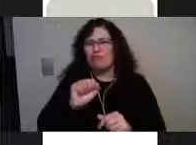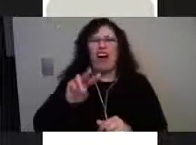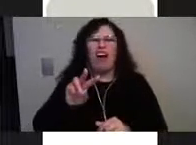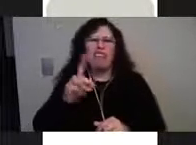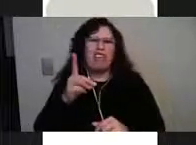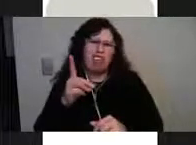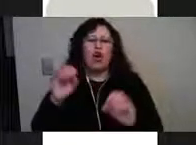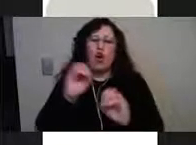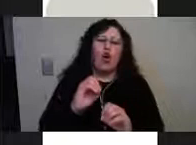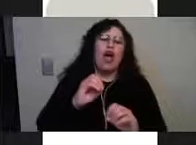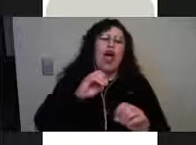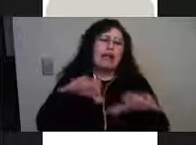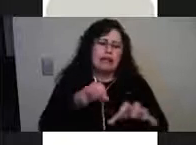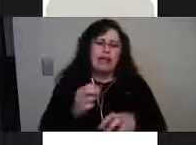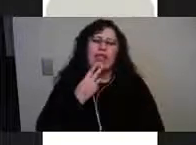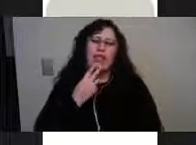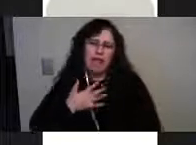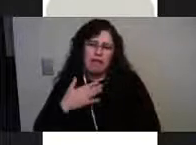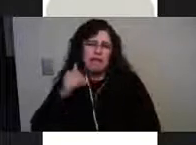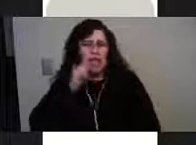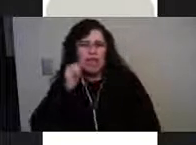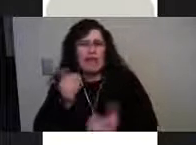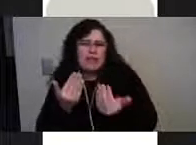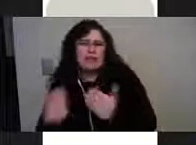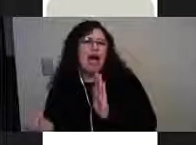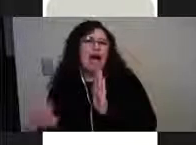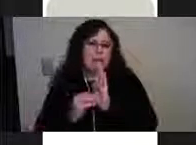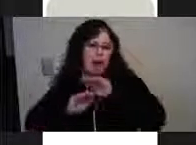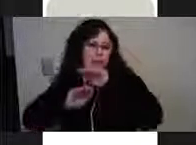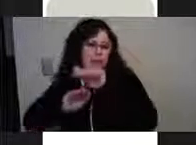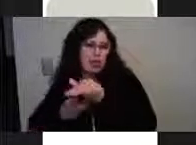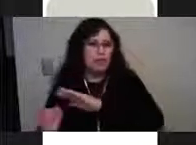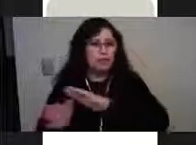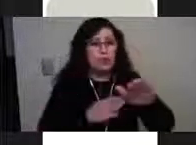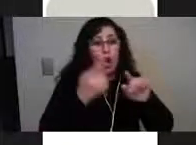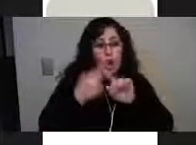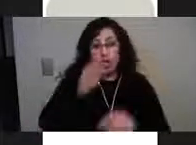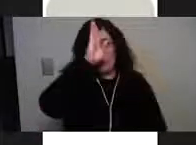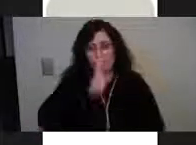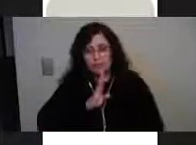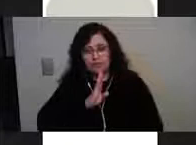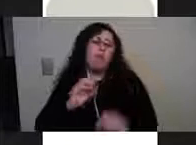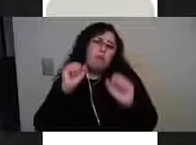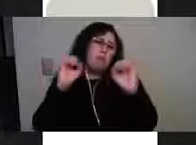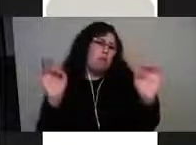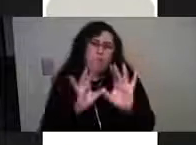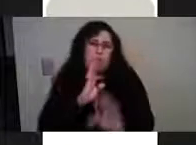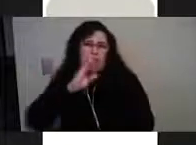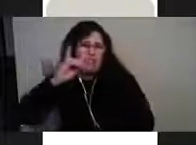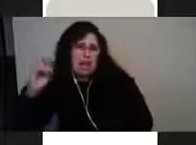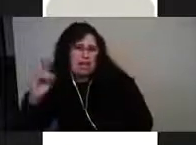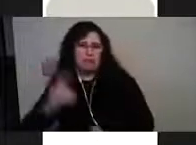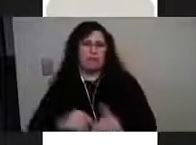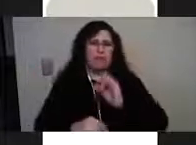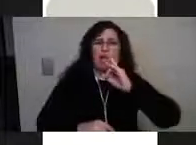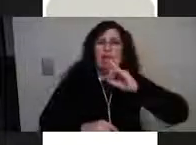hemiparesia entonces se produce cuando hay un trastorno motor que se presenta únicamente en la mitad de un cuerpo, que puede ser izquierdo o derecho, ¿ya?